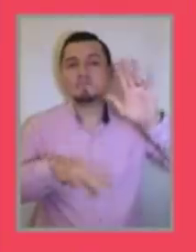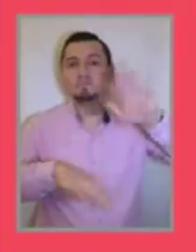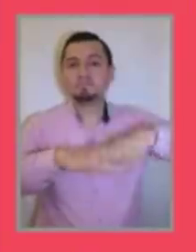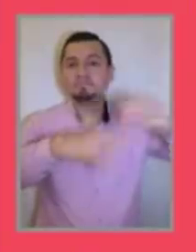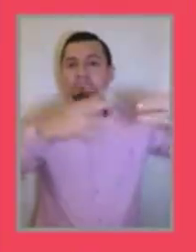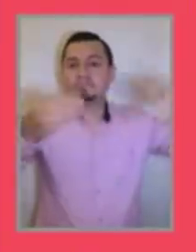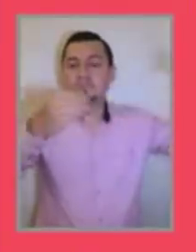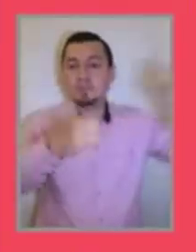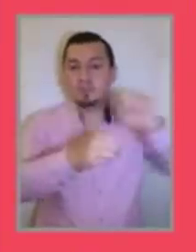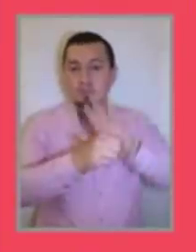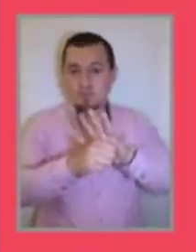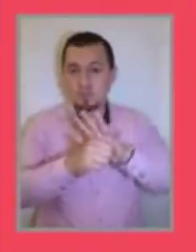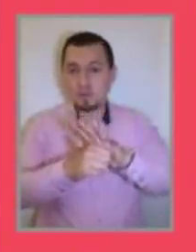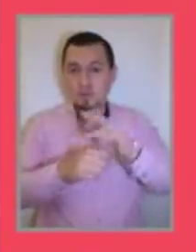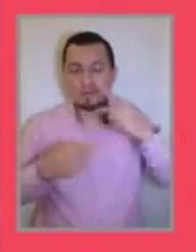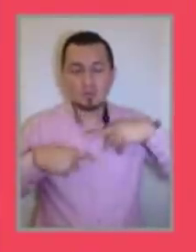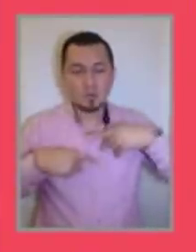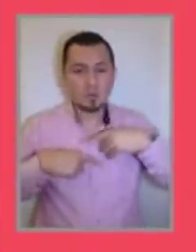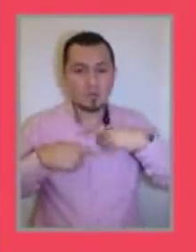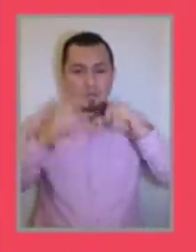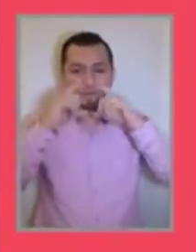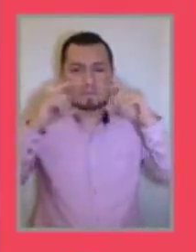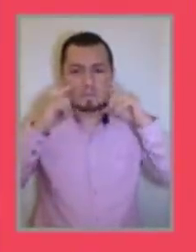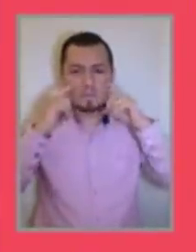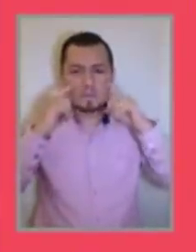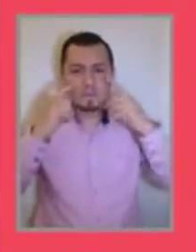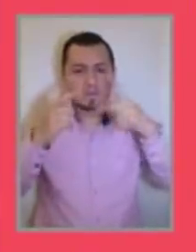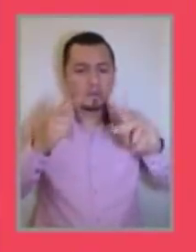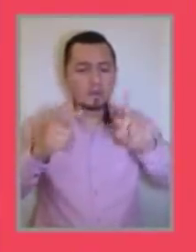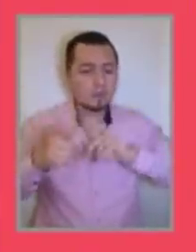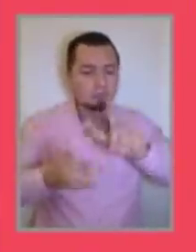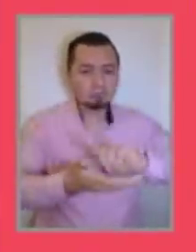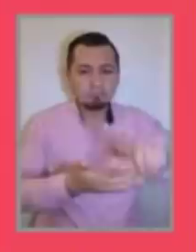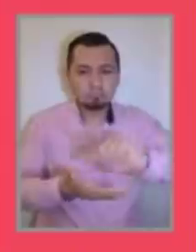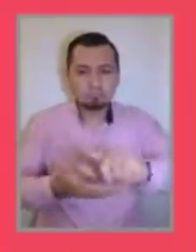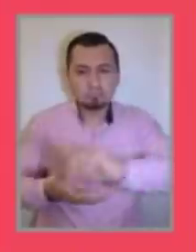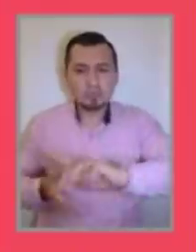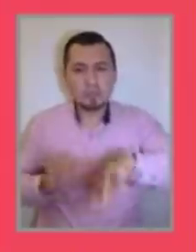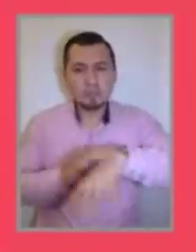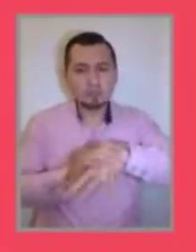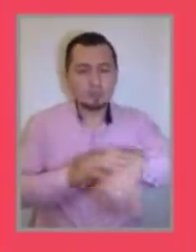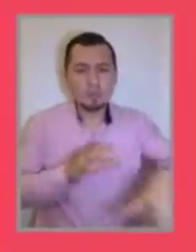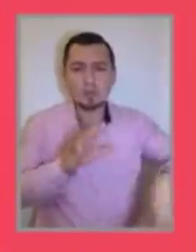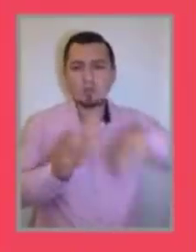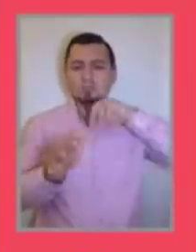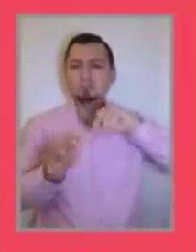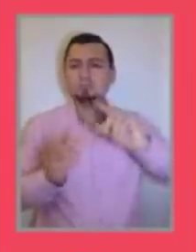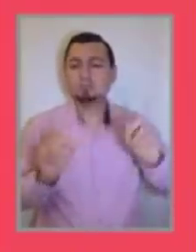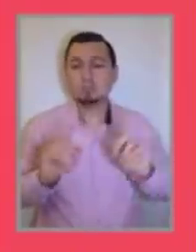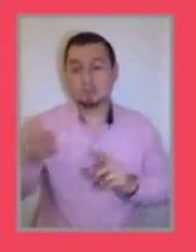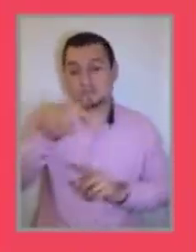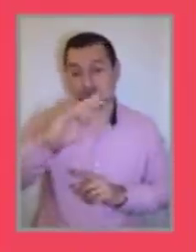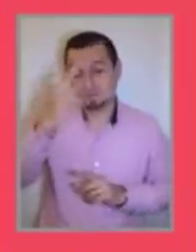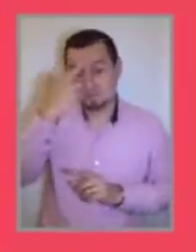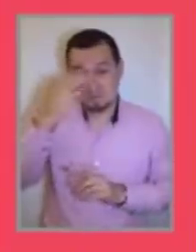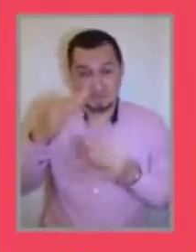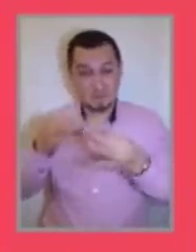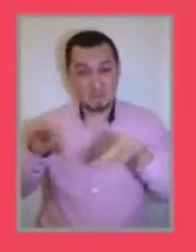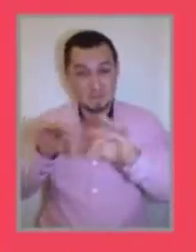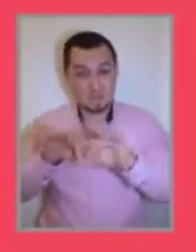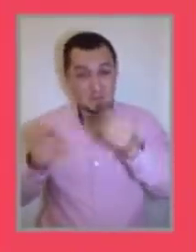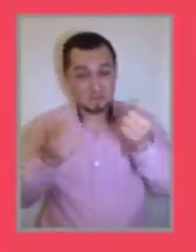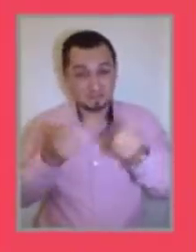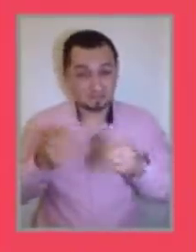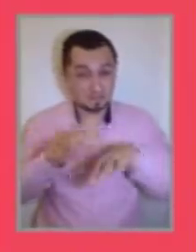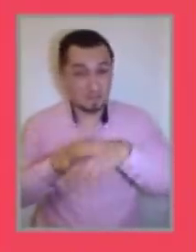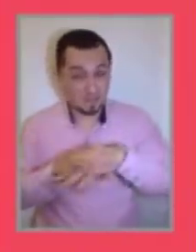COVID entre los pepenadores? No tenemos reporte ni registro alguno del tema, pero recuerden ustedes que los temas del manejo de la